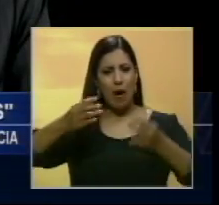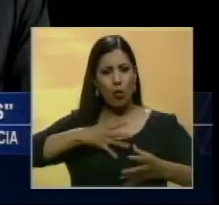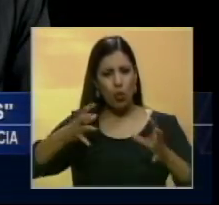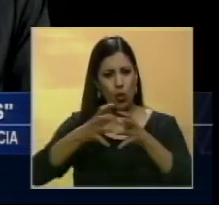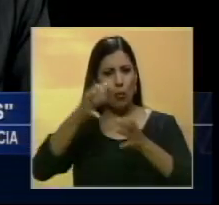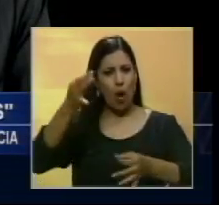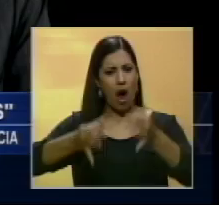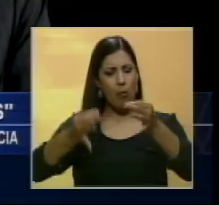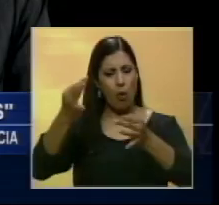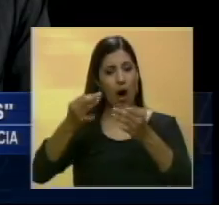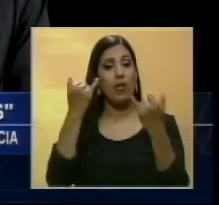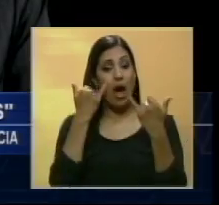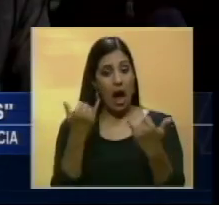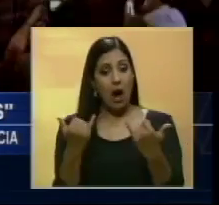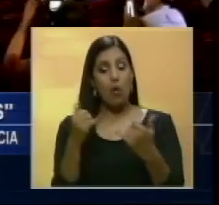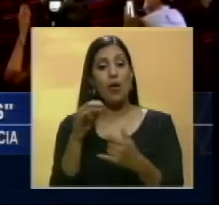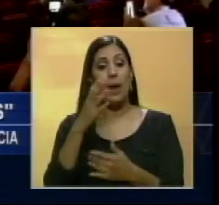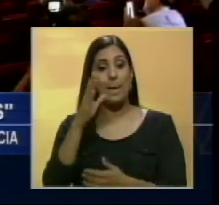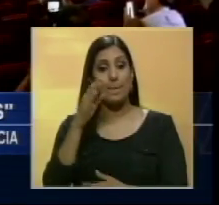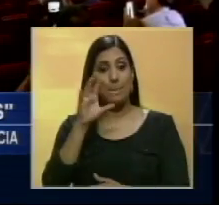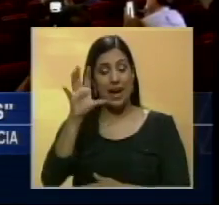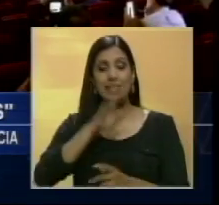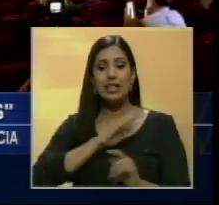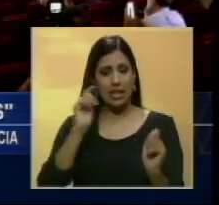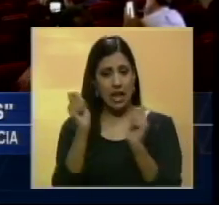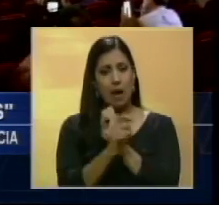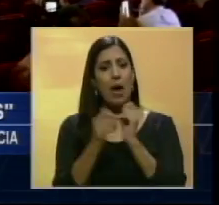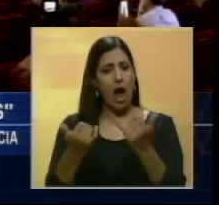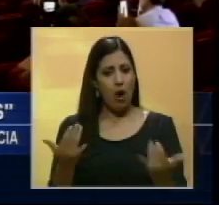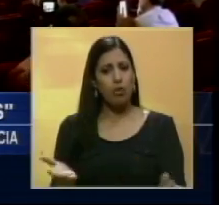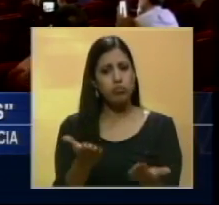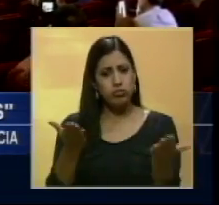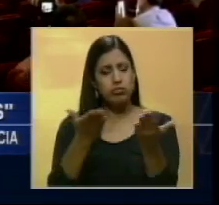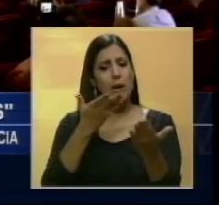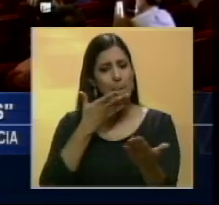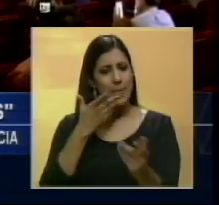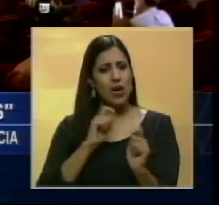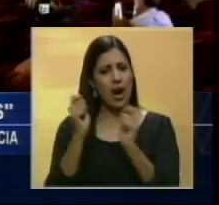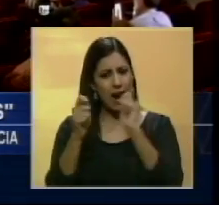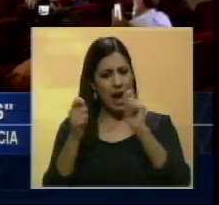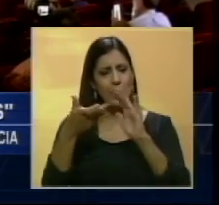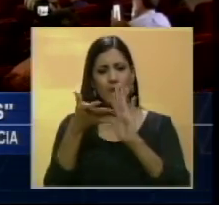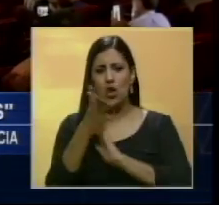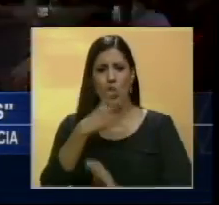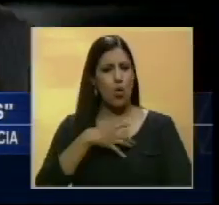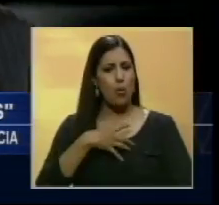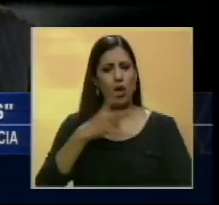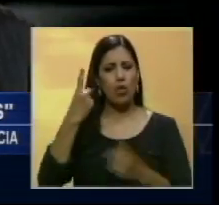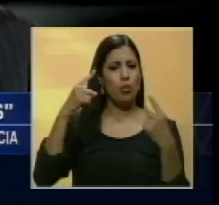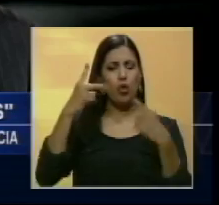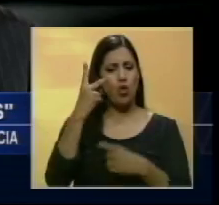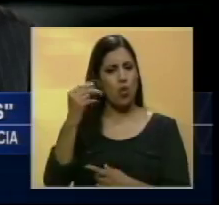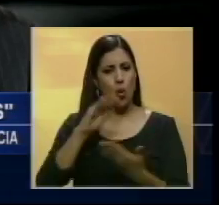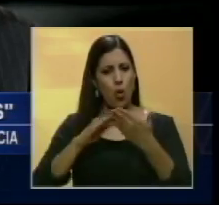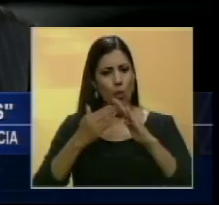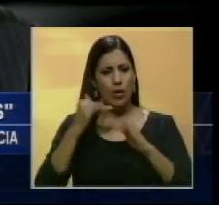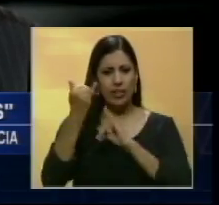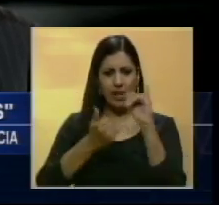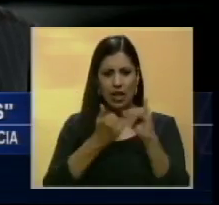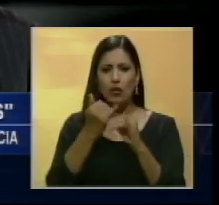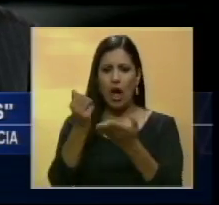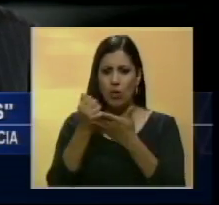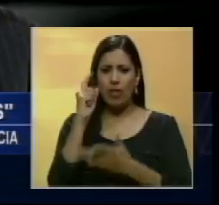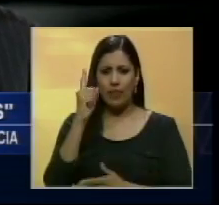Fonseca. El ministro aseveró que su país cambió y que están impulsando grandes reformas que no pueden ser ignoradas por la comunidad